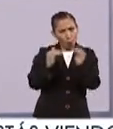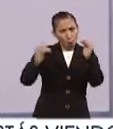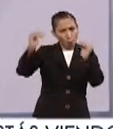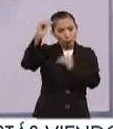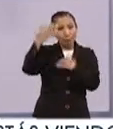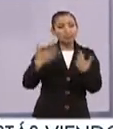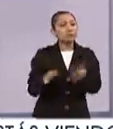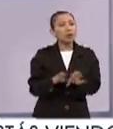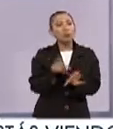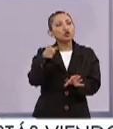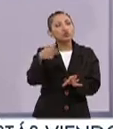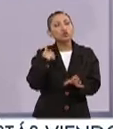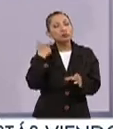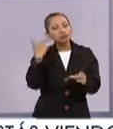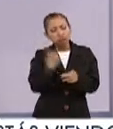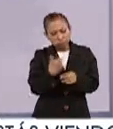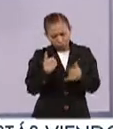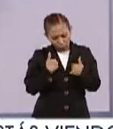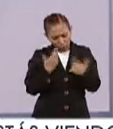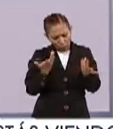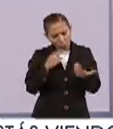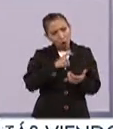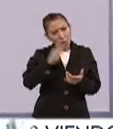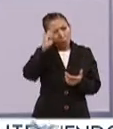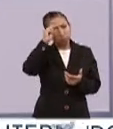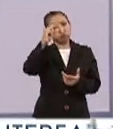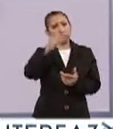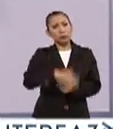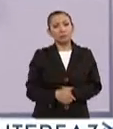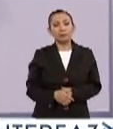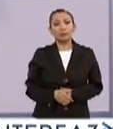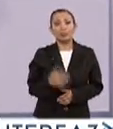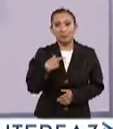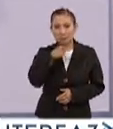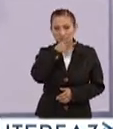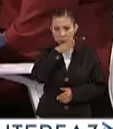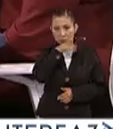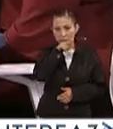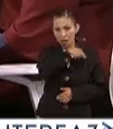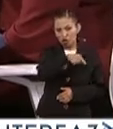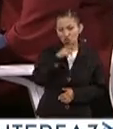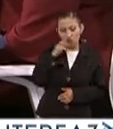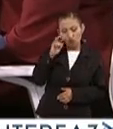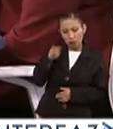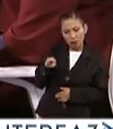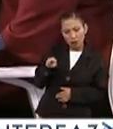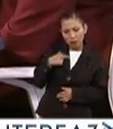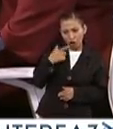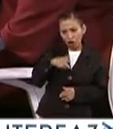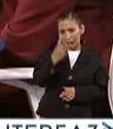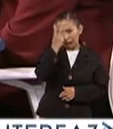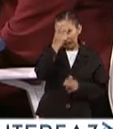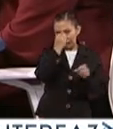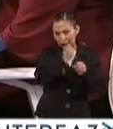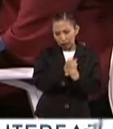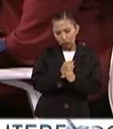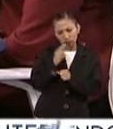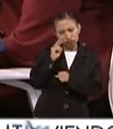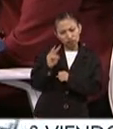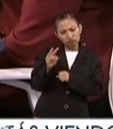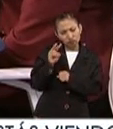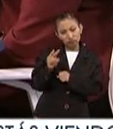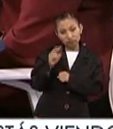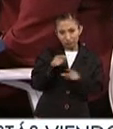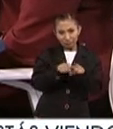ser superdotados. ¿Cómo te diste cuenta tú de que eres una niña superdotada? Bueno, mis papás fueron los que se dieron cuenta cuando yo tenía 3 años y